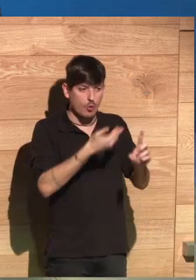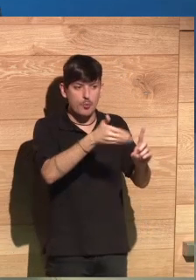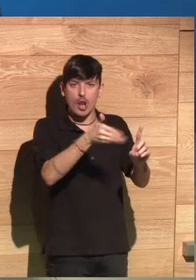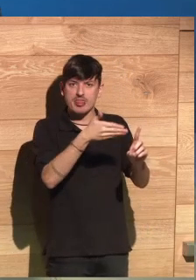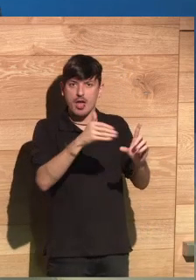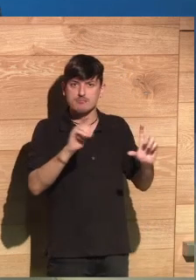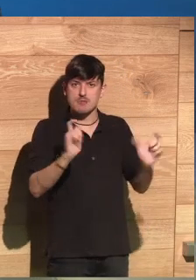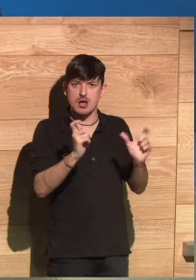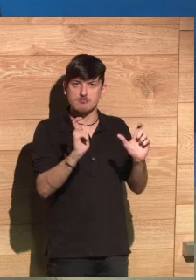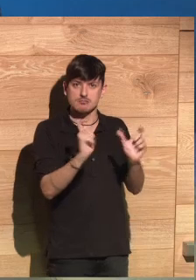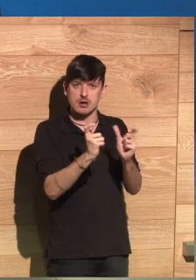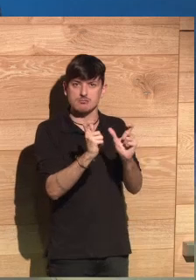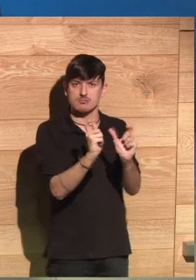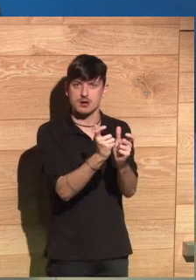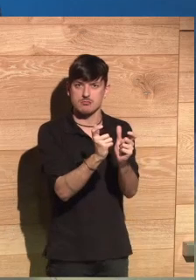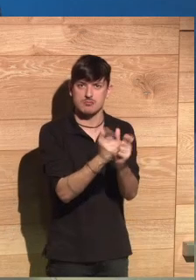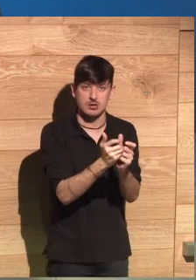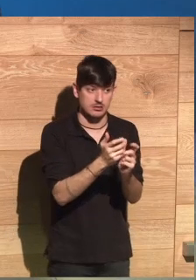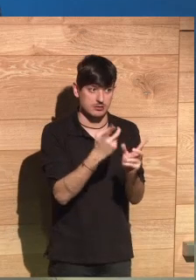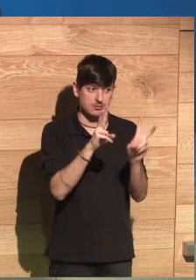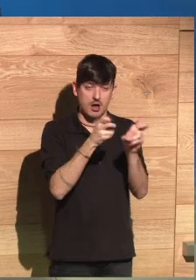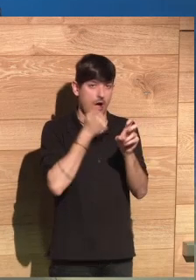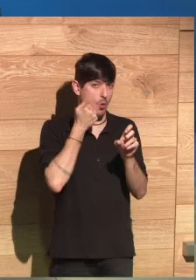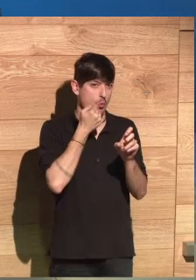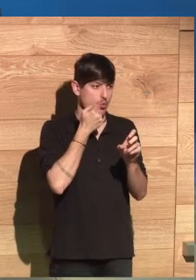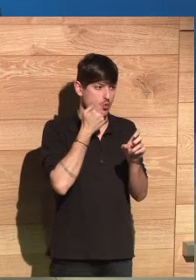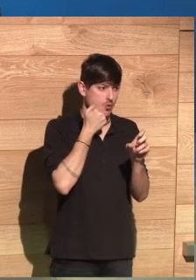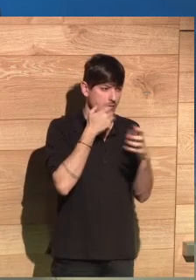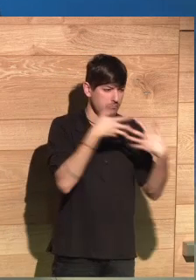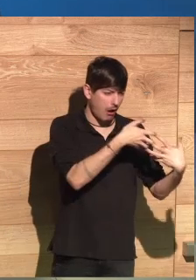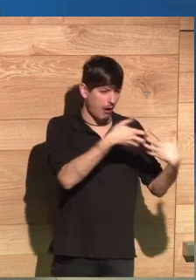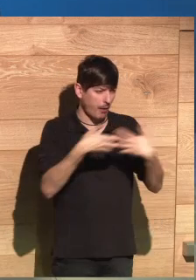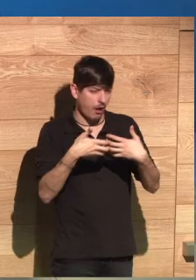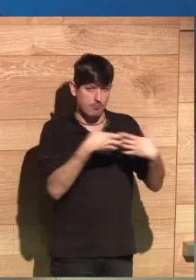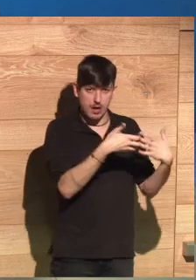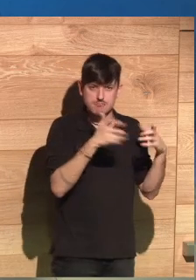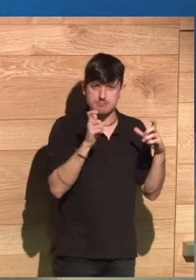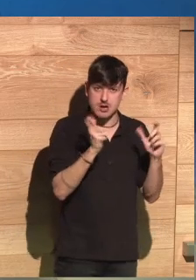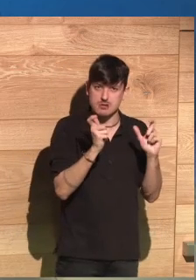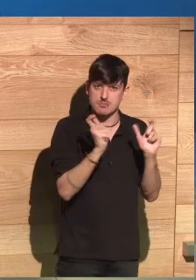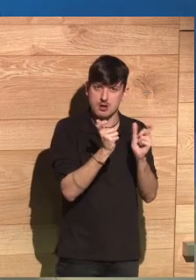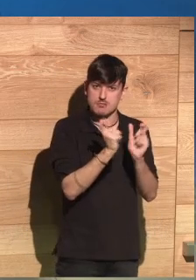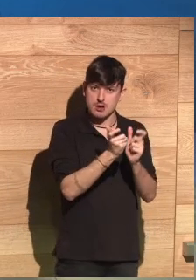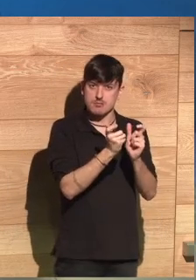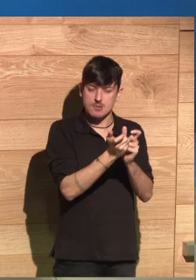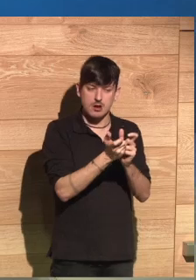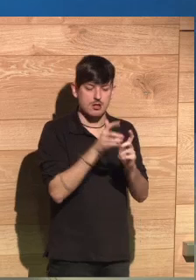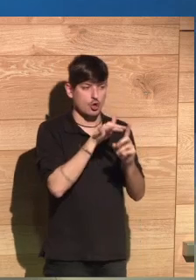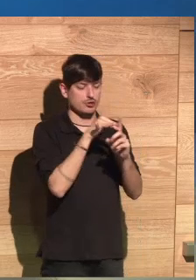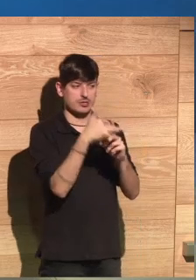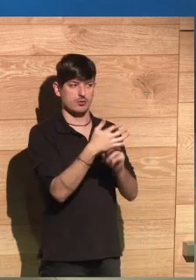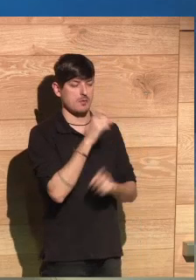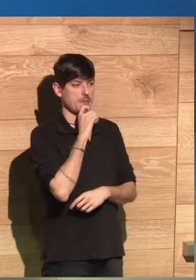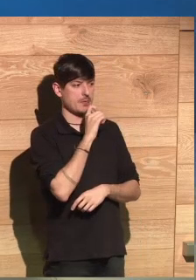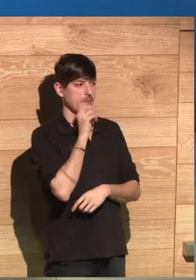a reducir el espacio del abuso de unos seres humanos sobre otros, ¿no? Esto a lo mejor hay contextos donde es más difícil verlo, pero